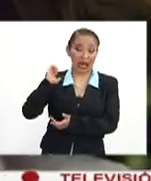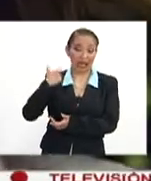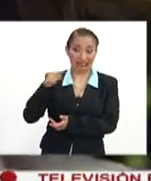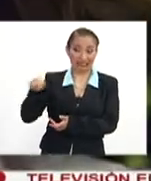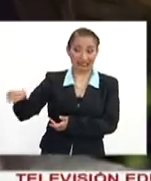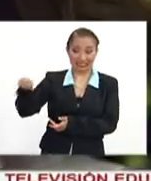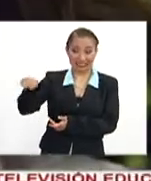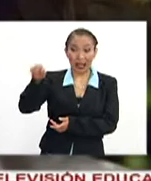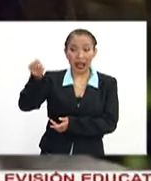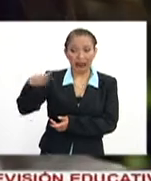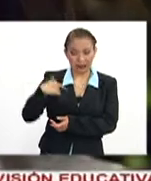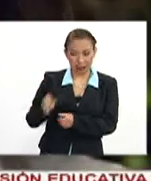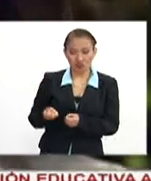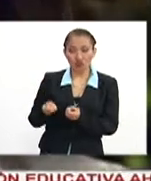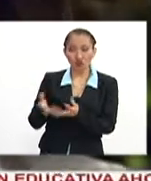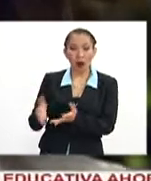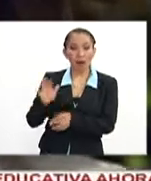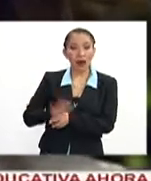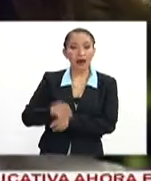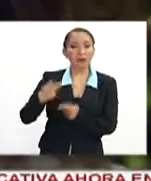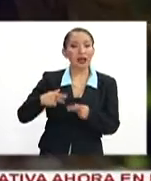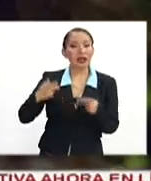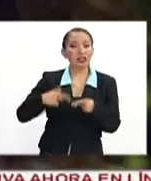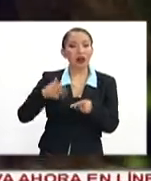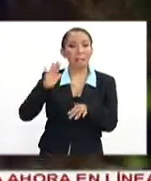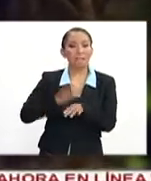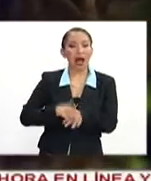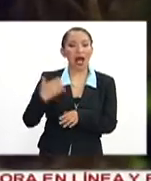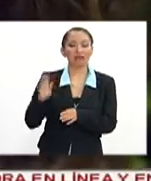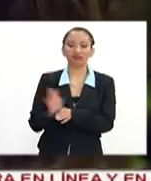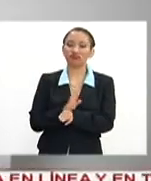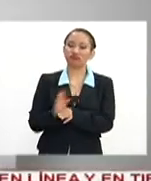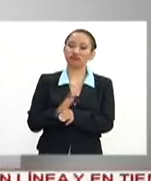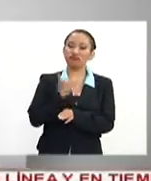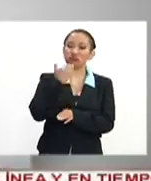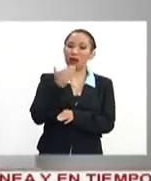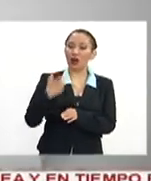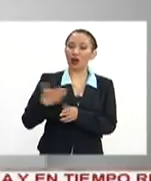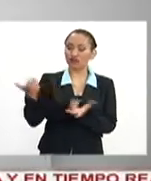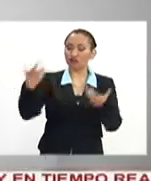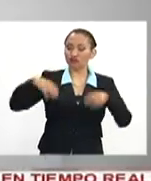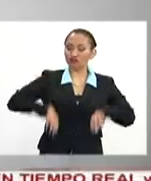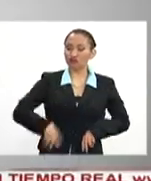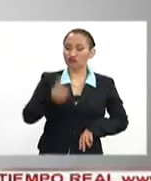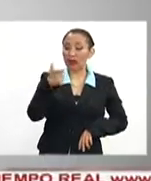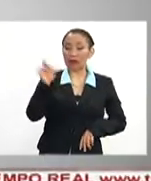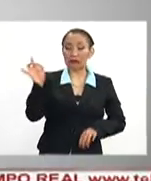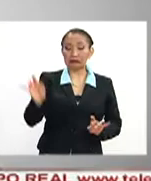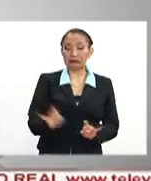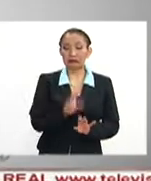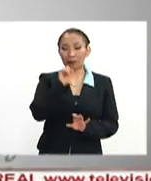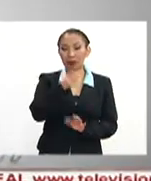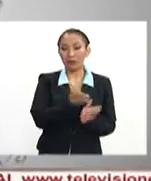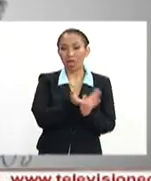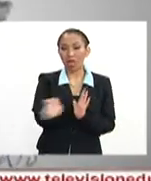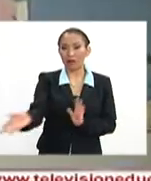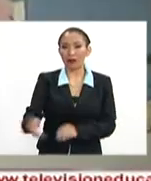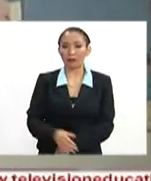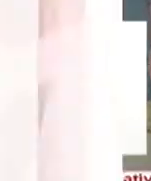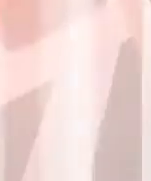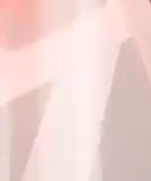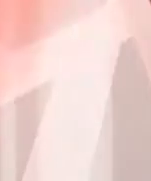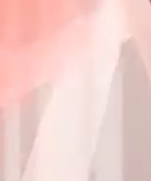una de las que se benefició o otra de las personas que más se benefició con los recursos presuntamente desviados.